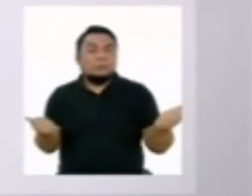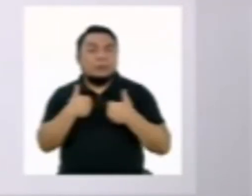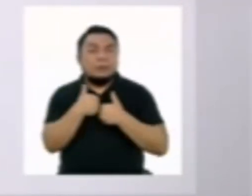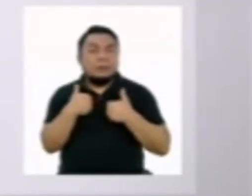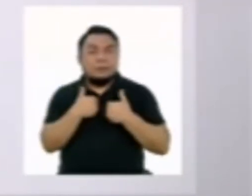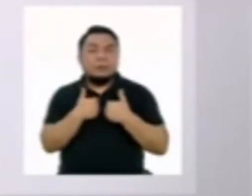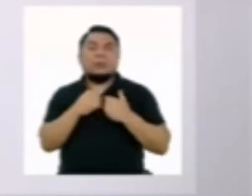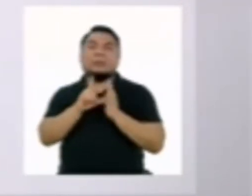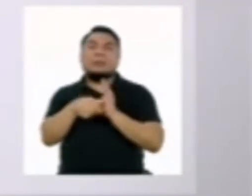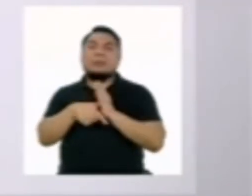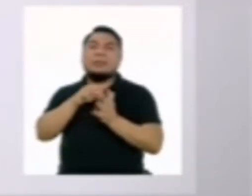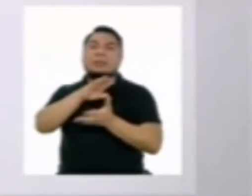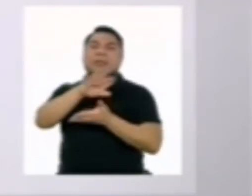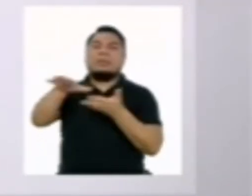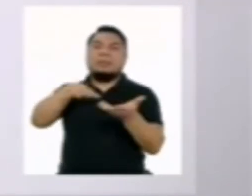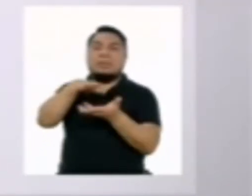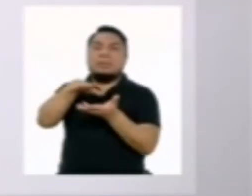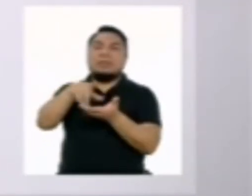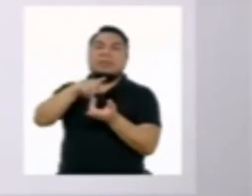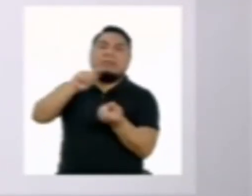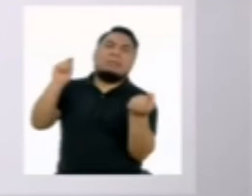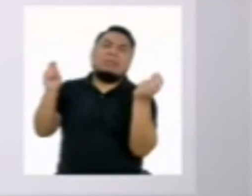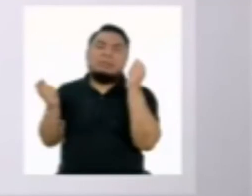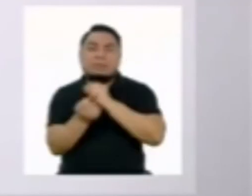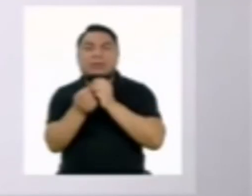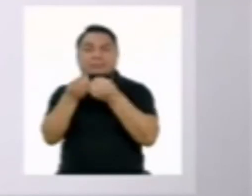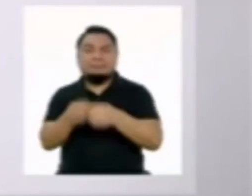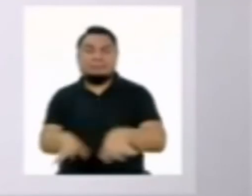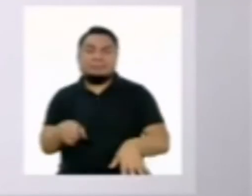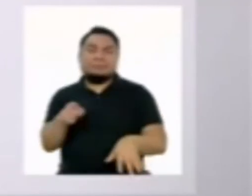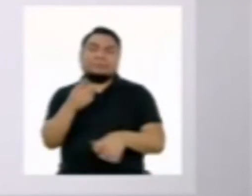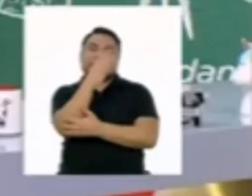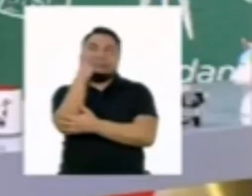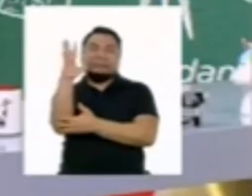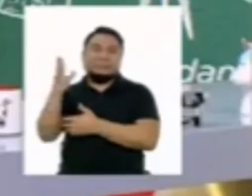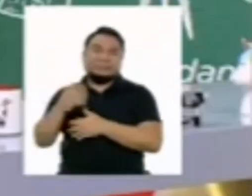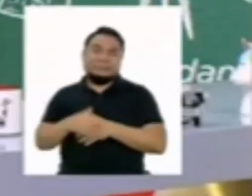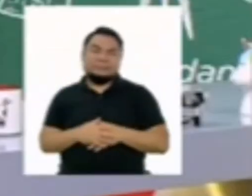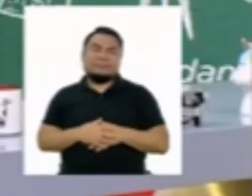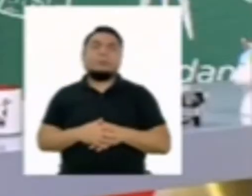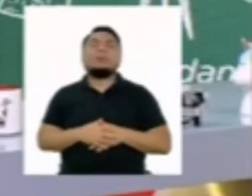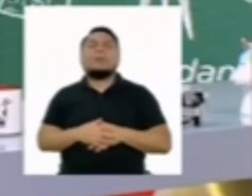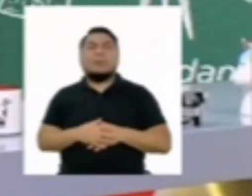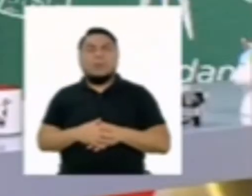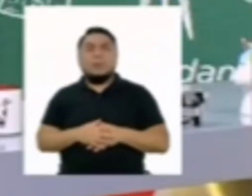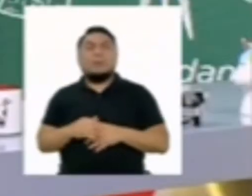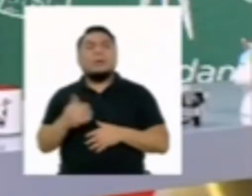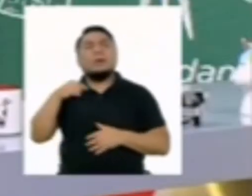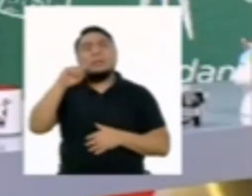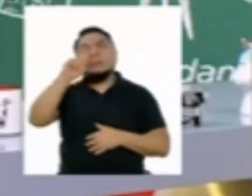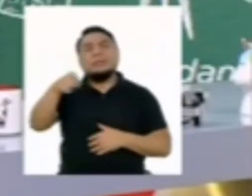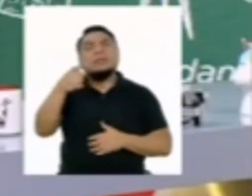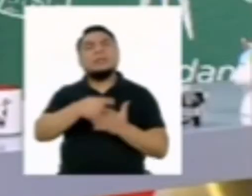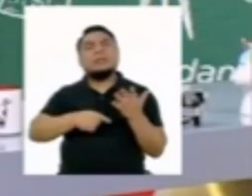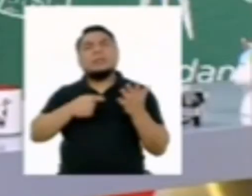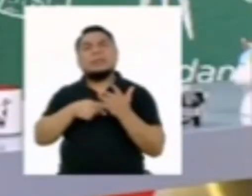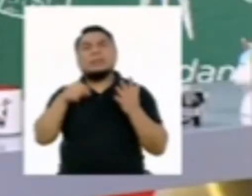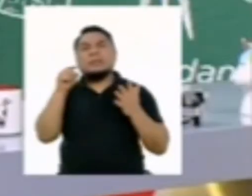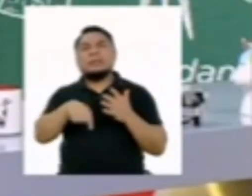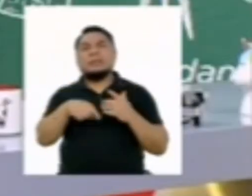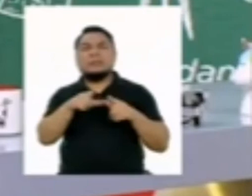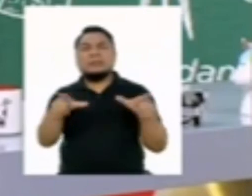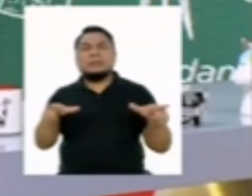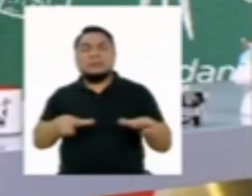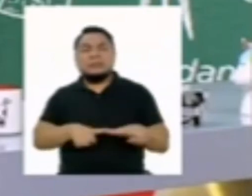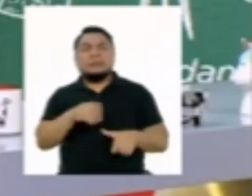lo tanto se altera el ecosistema, produciendo la pérdida de la biodiversidad. Me pregunto, ¿qué habrá habido en esta